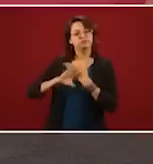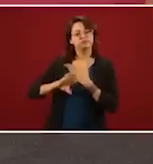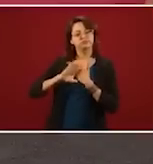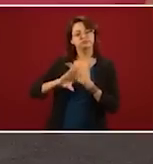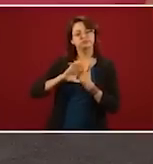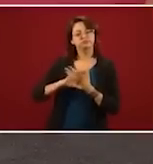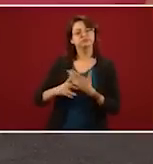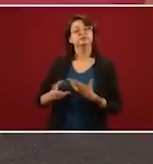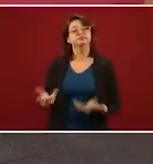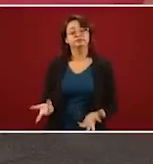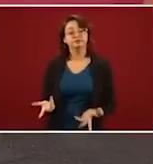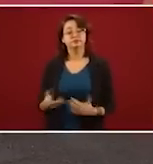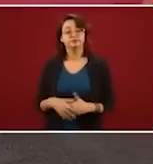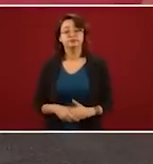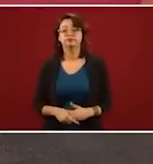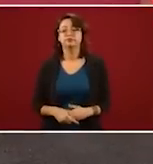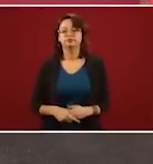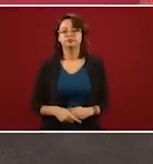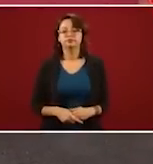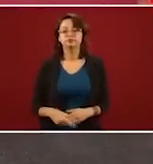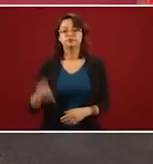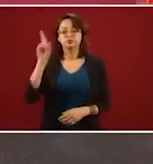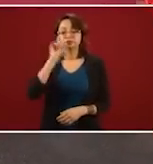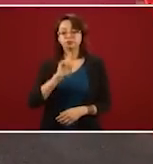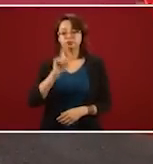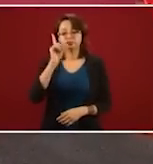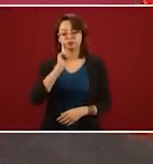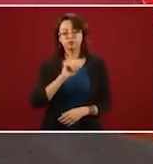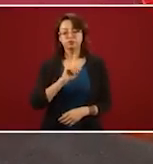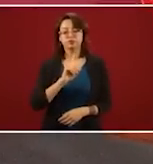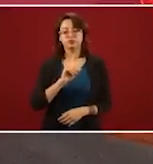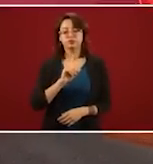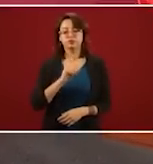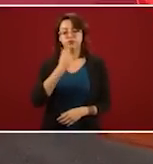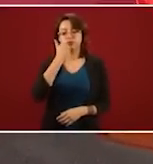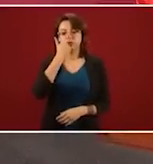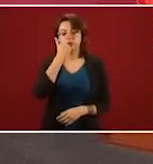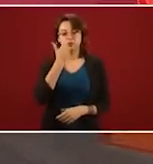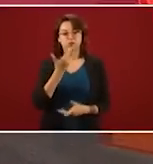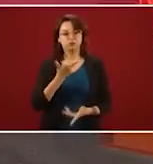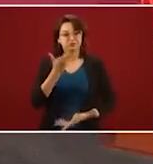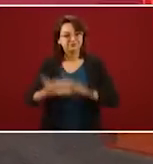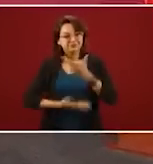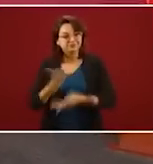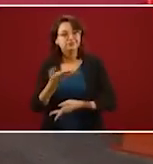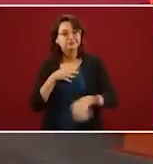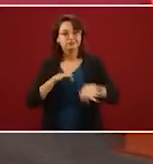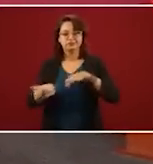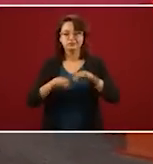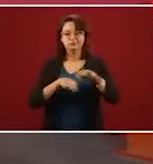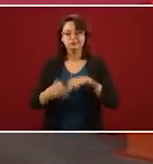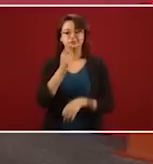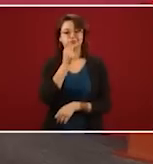Estamos hablando de una mujer que hace un servicio